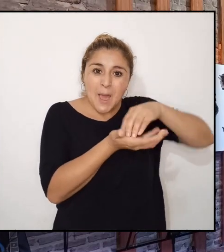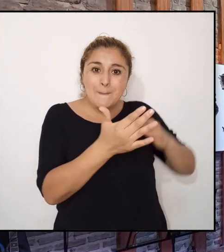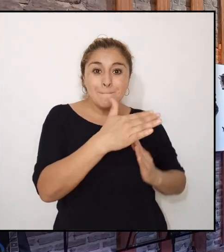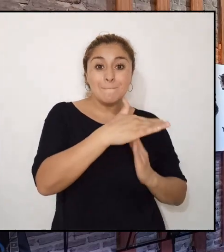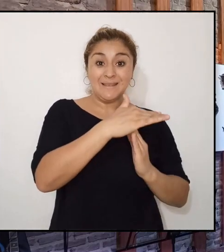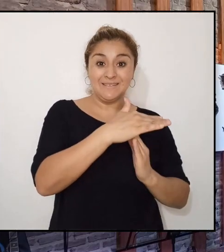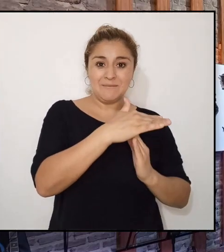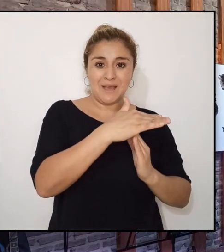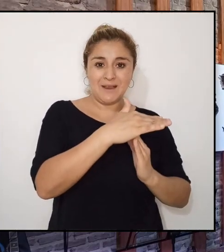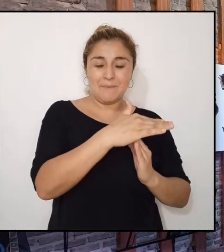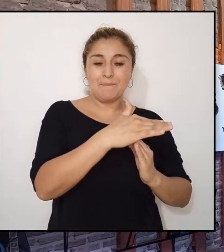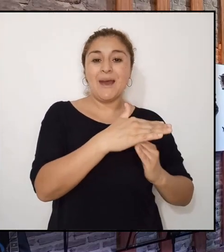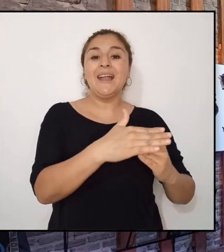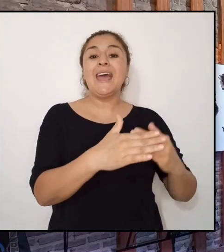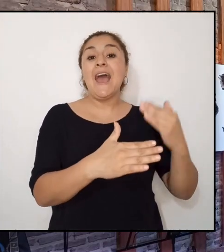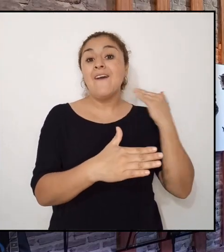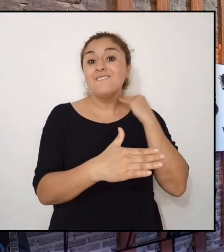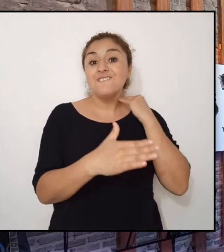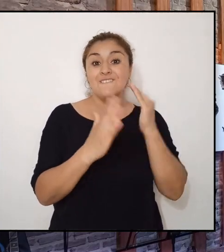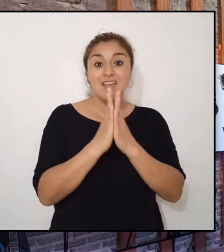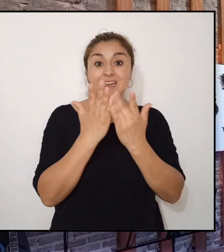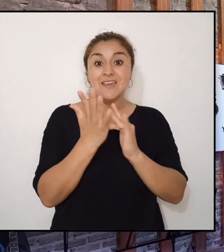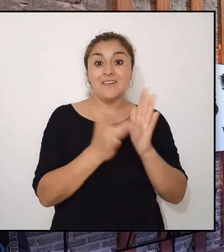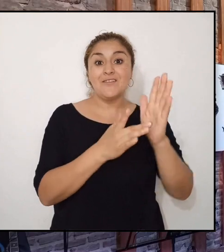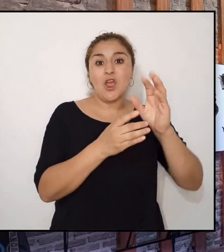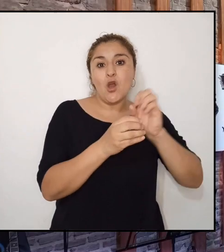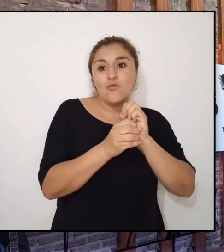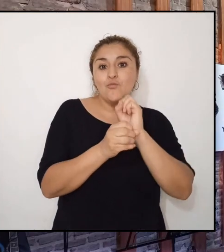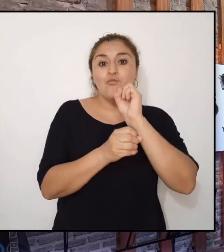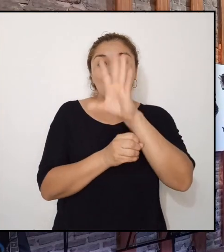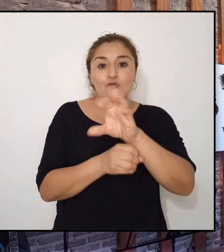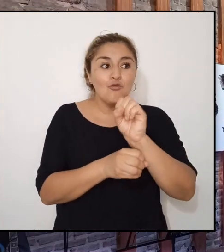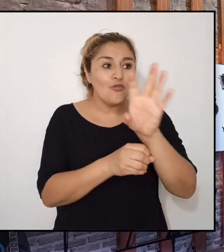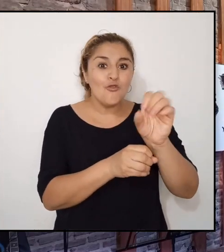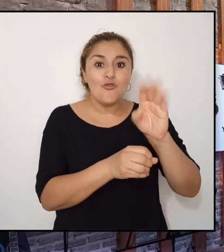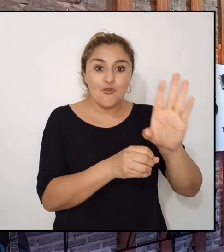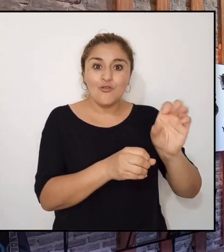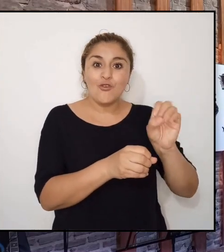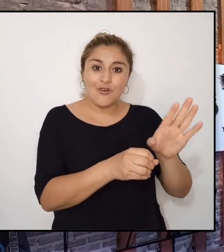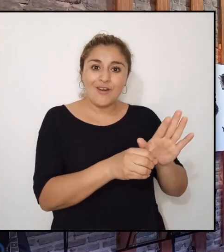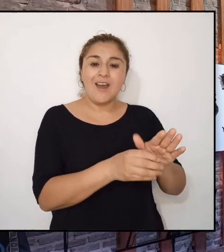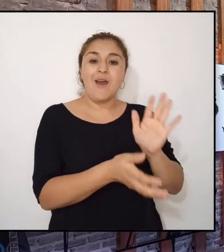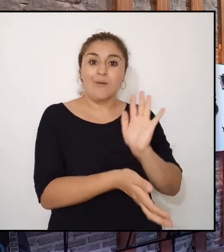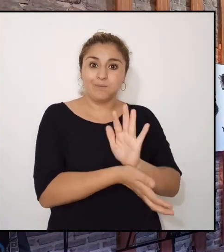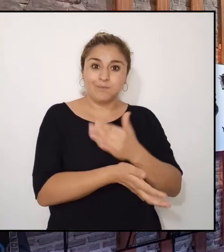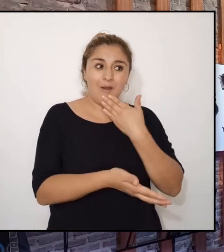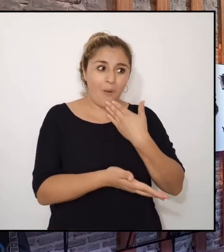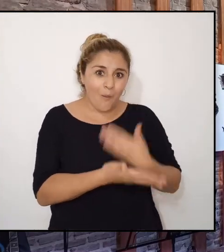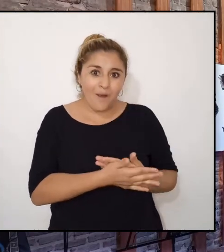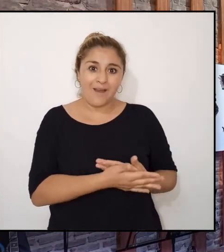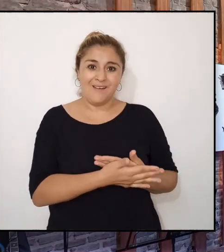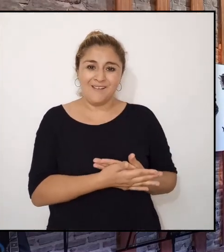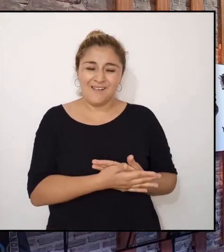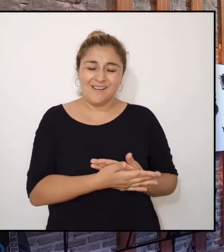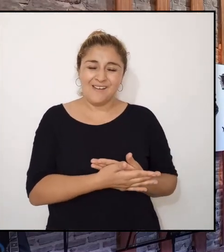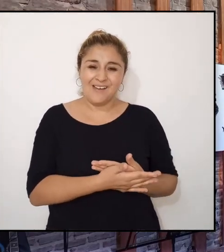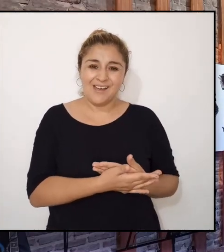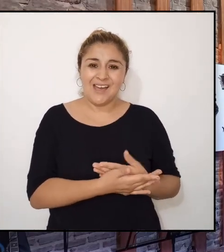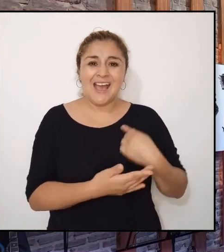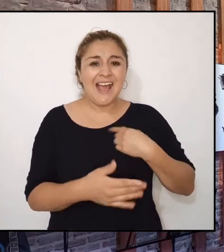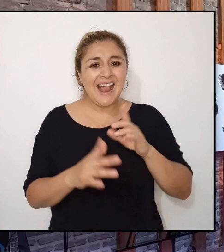Amén. Trasciende, trasciende. La palabra de Dios es única. ¿Cuántos han querido